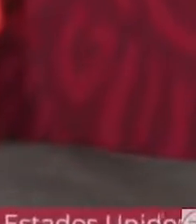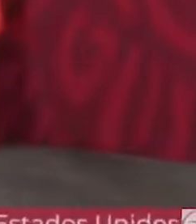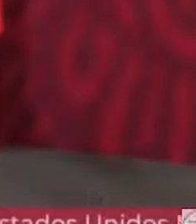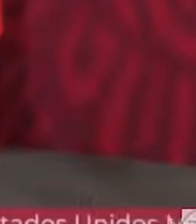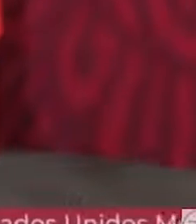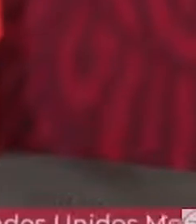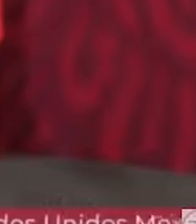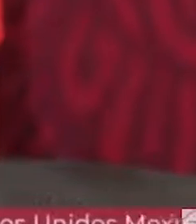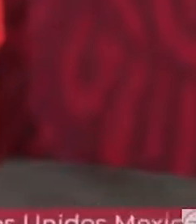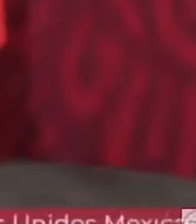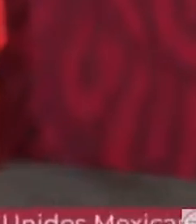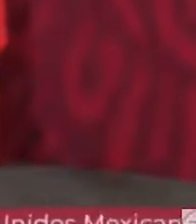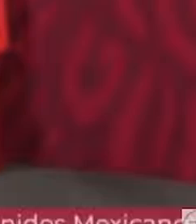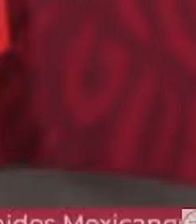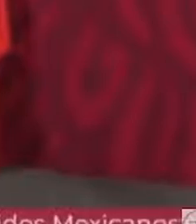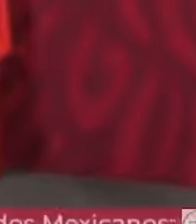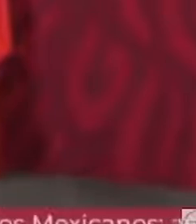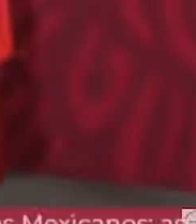proponen